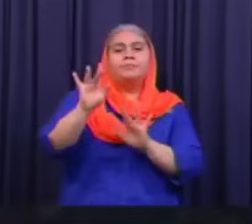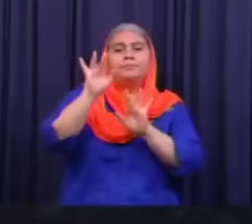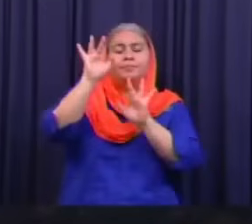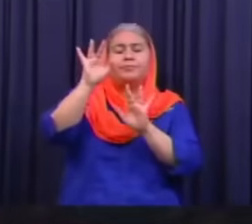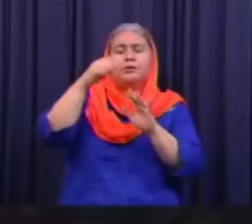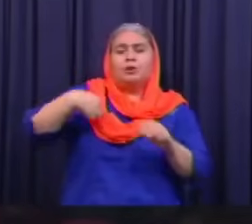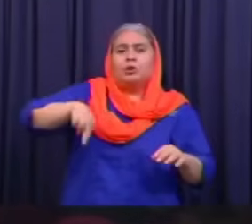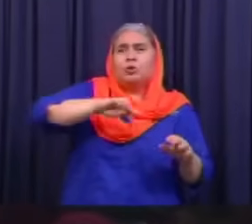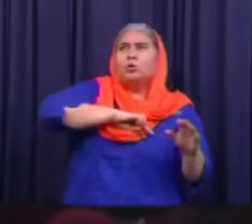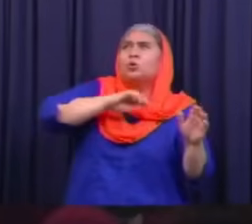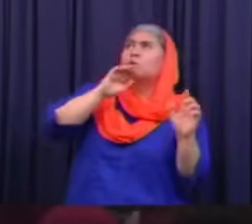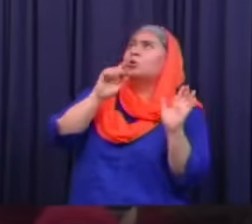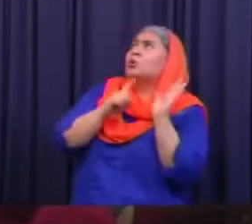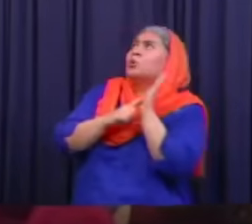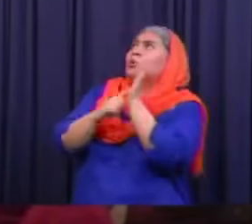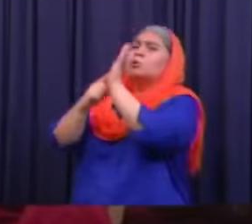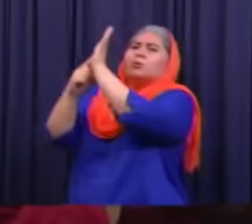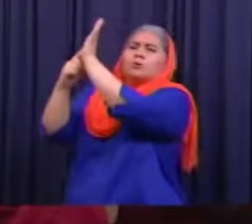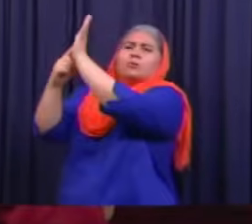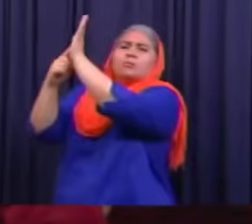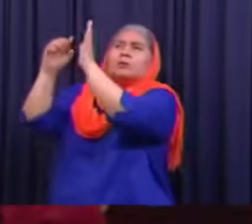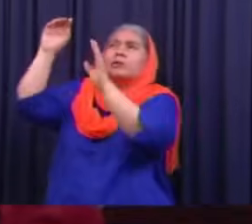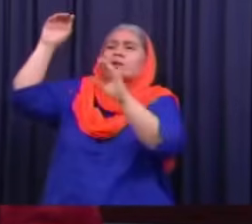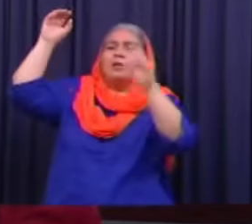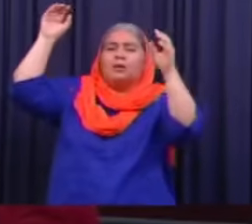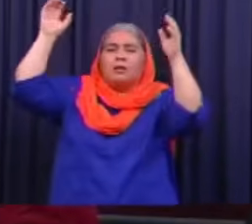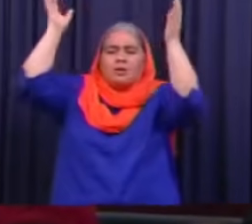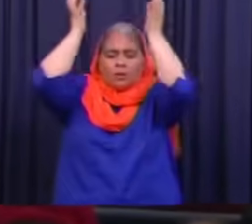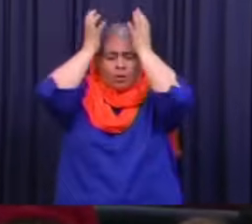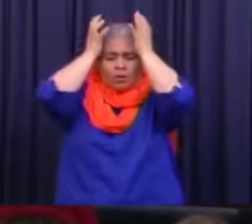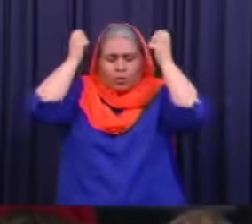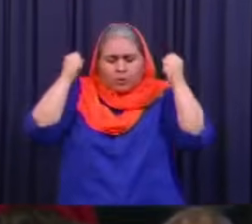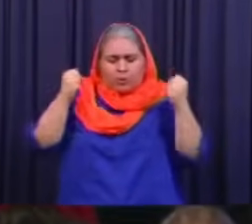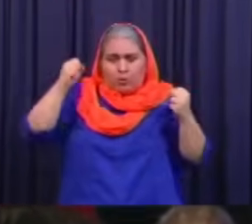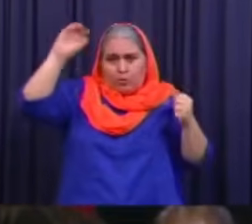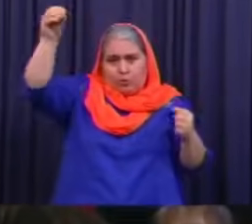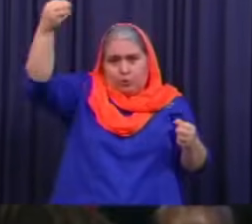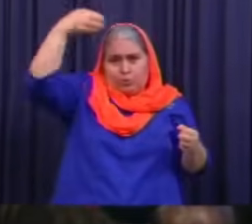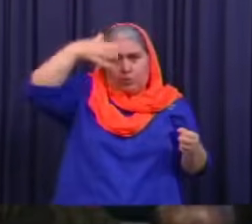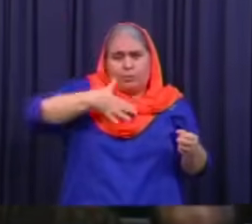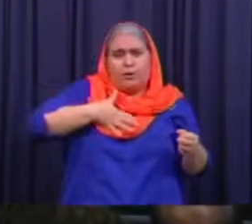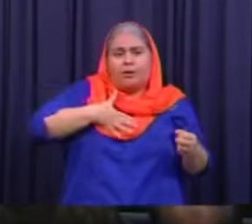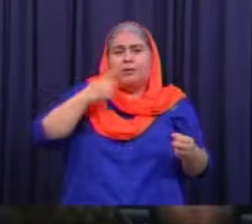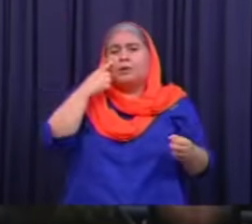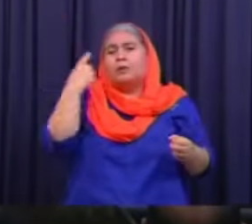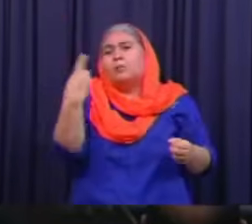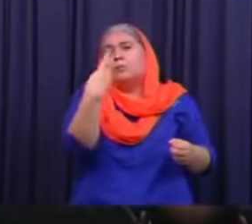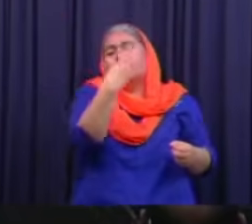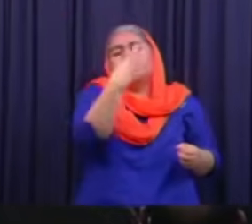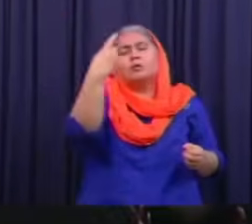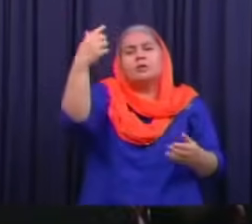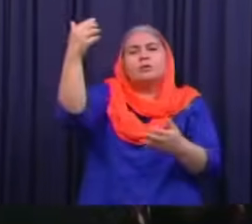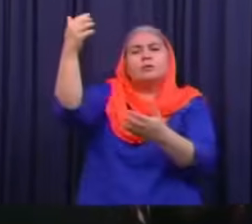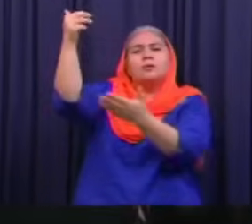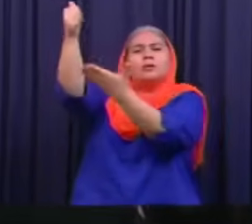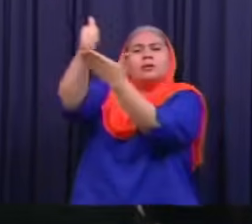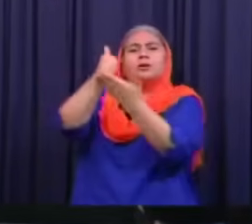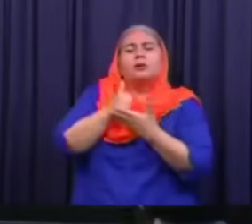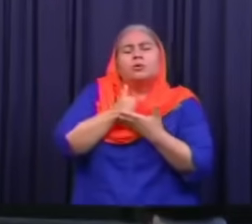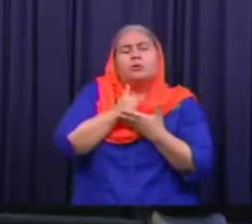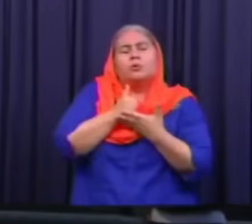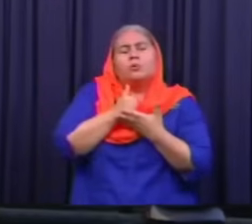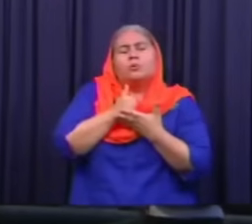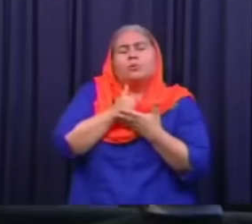buscando ayuda para el oportuno Socorro y esa ayuda sea hoy la misericordia